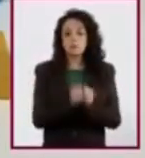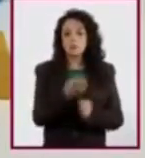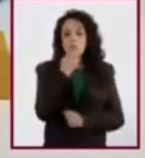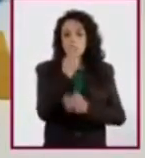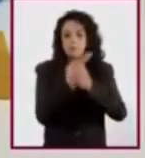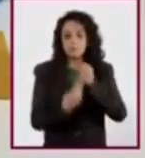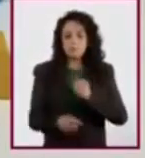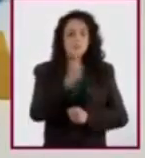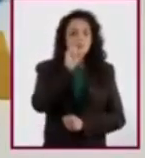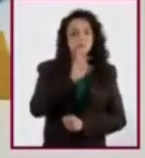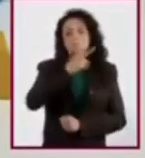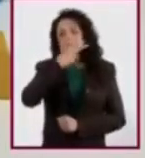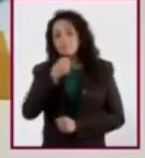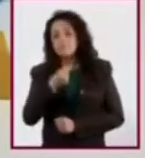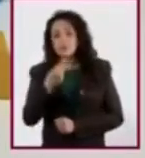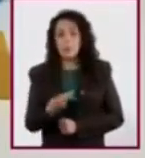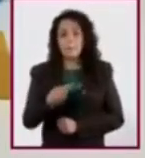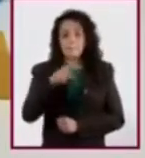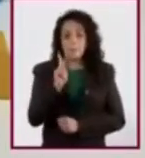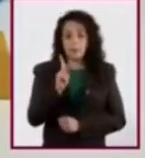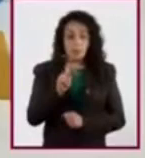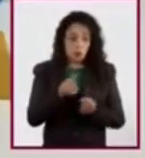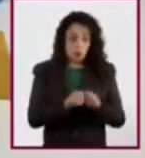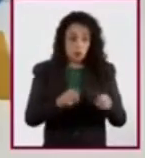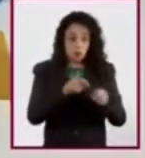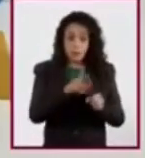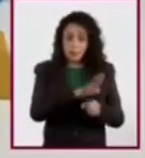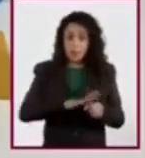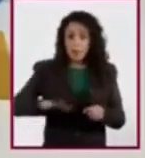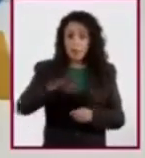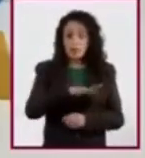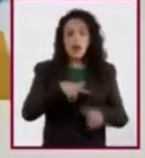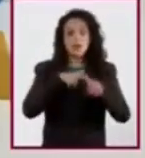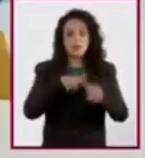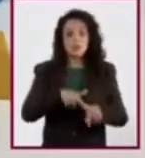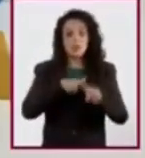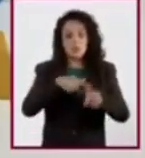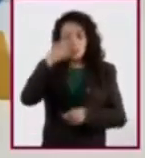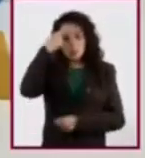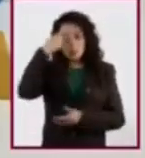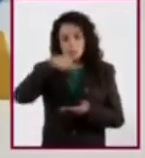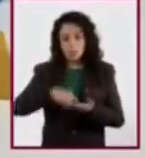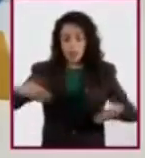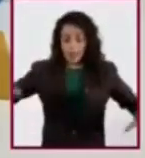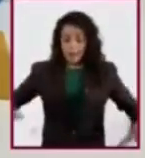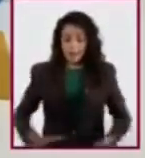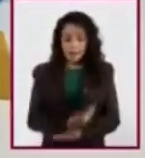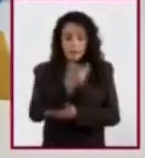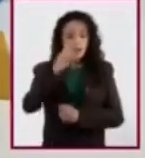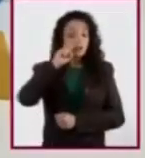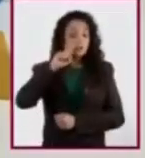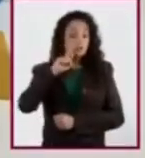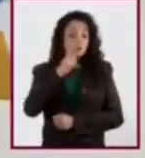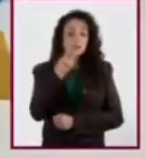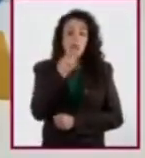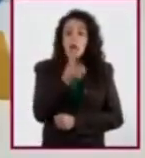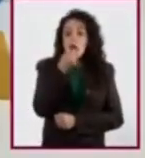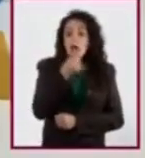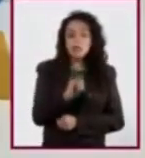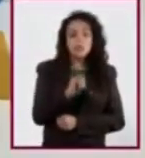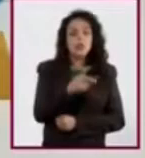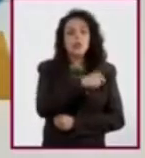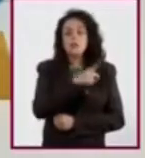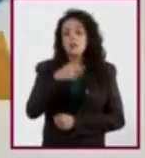binarias. Sin embargo, en las sociedades prevalece la idea de que el sexo con el que nacemos define lo que nos debe